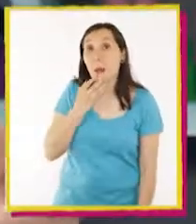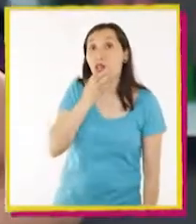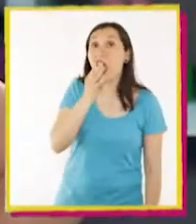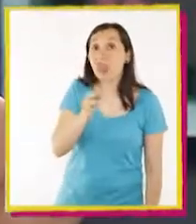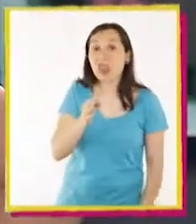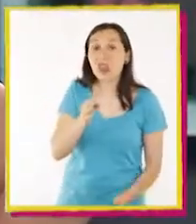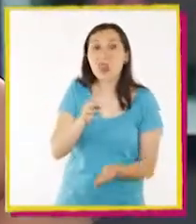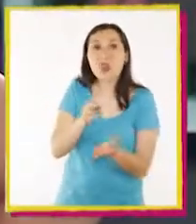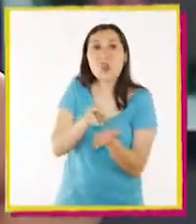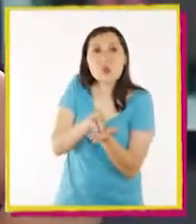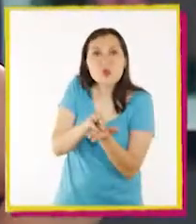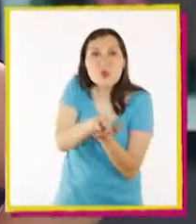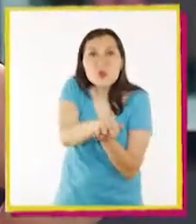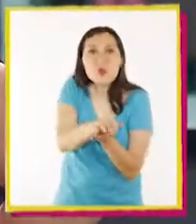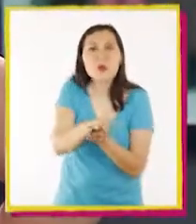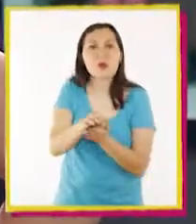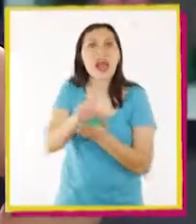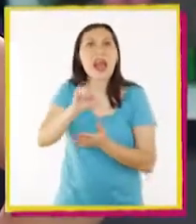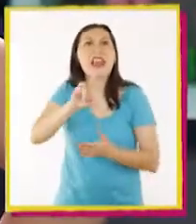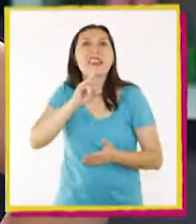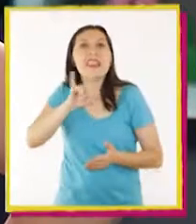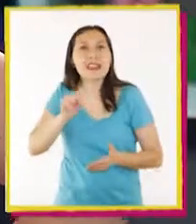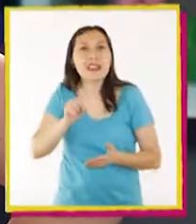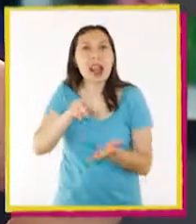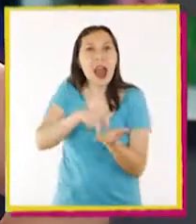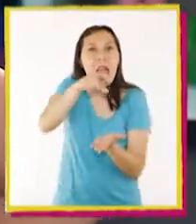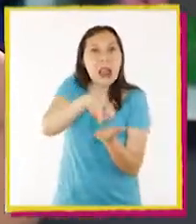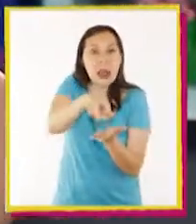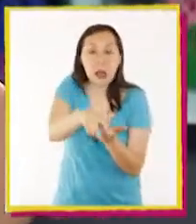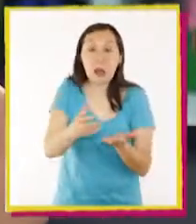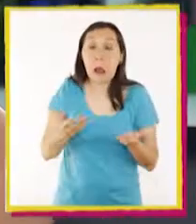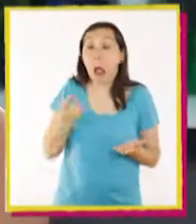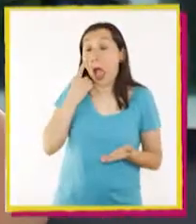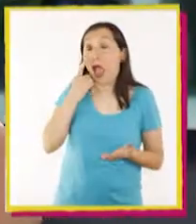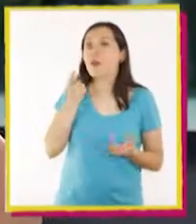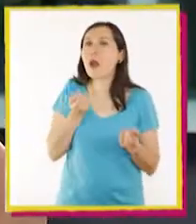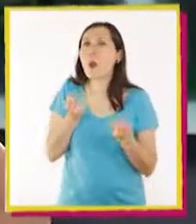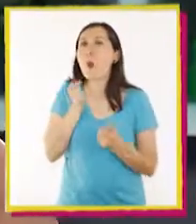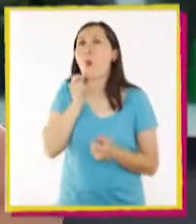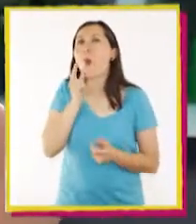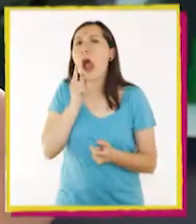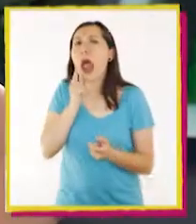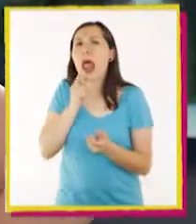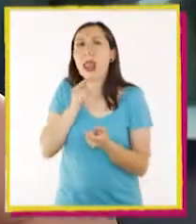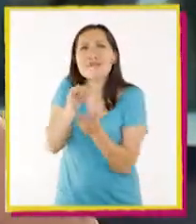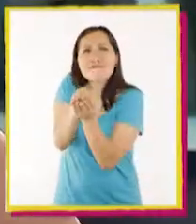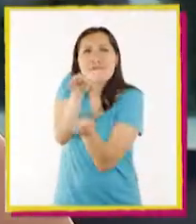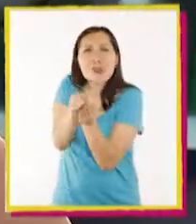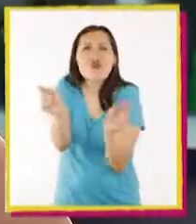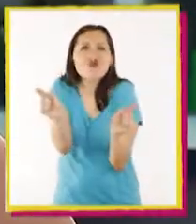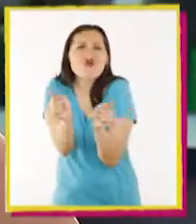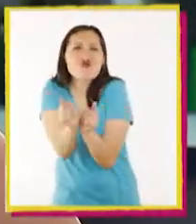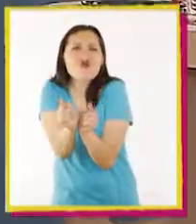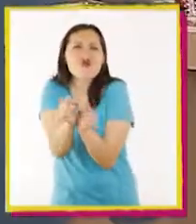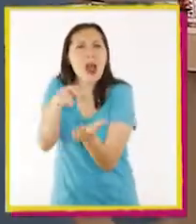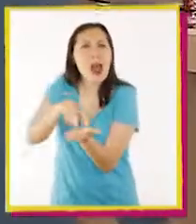También le ha dicho lagartija y rana. Veamos. ¿En qué se parece la lagartija y la